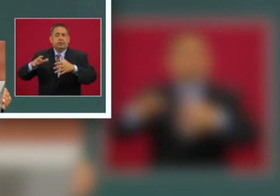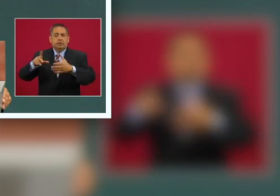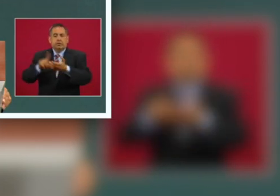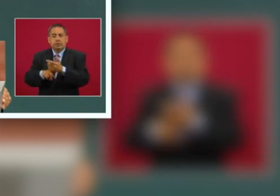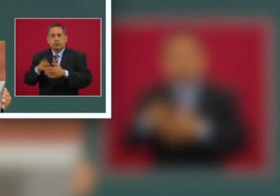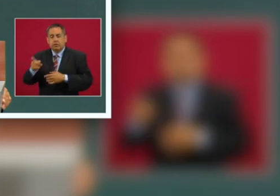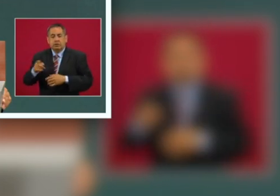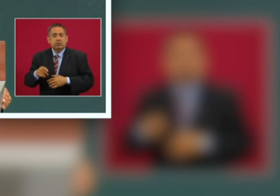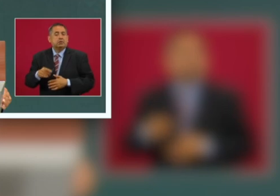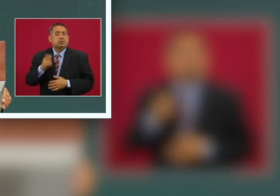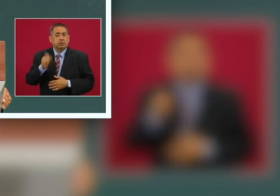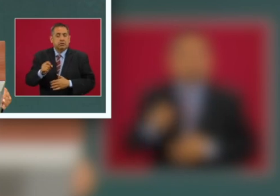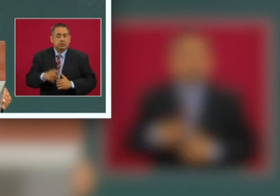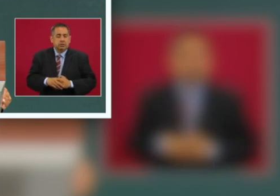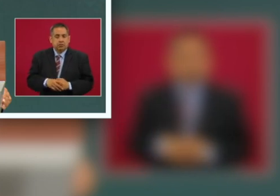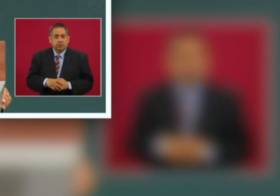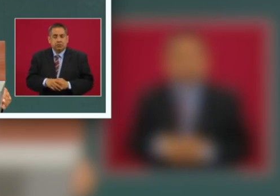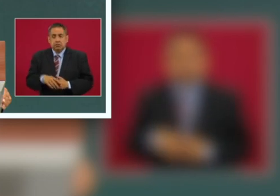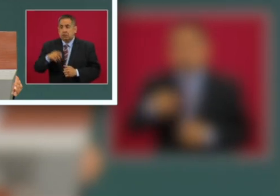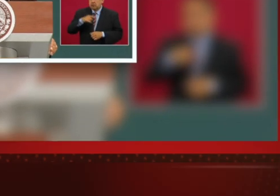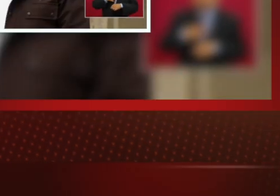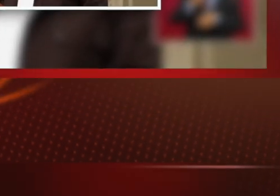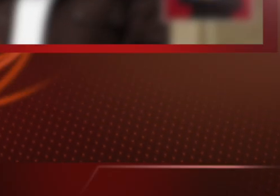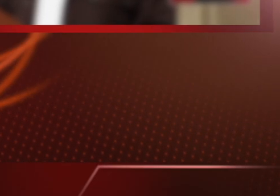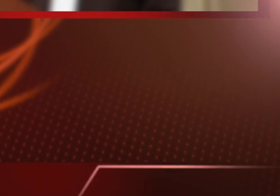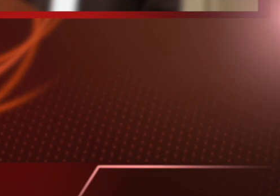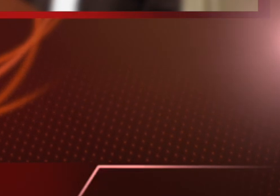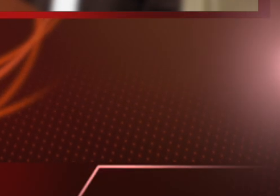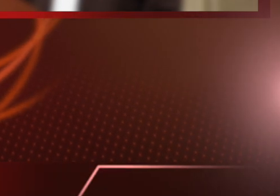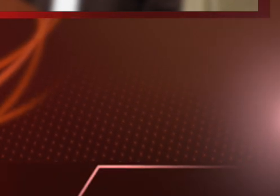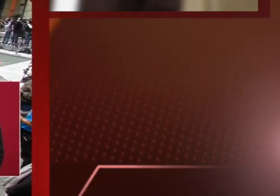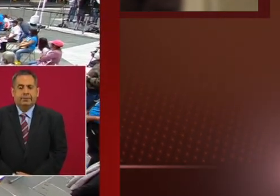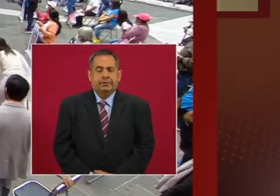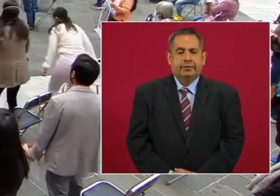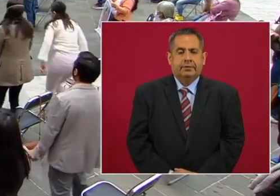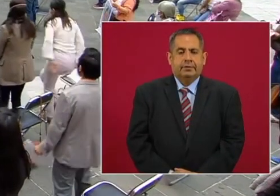y no voy a fallarle al pueblo